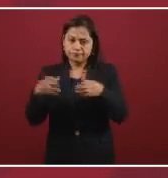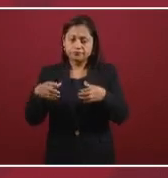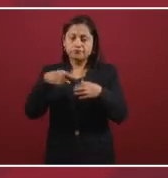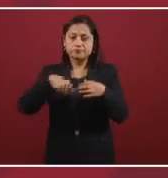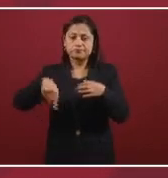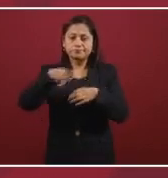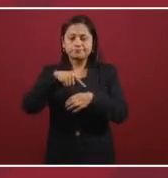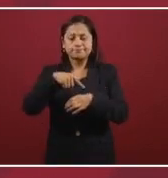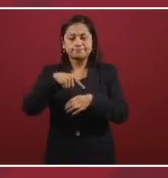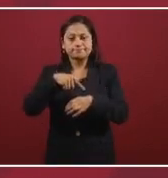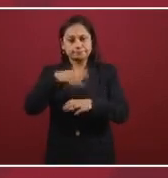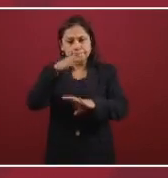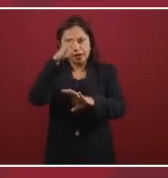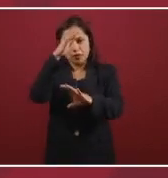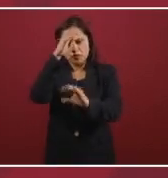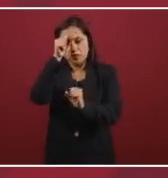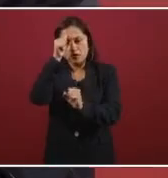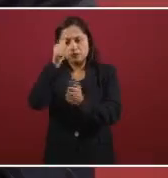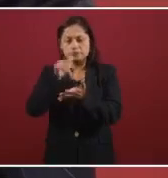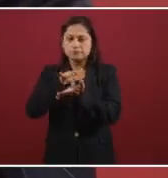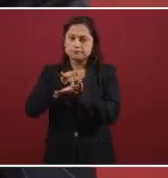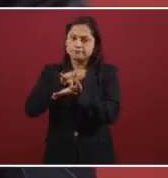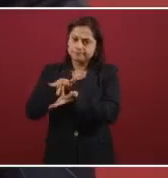ayudar para